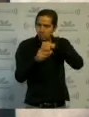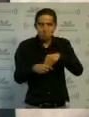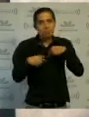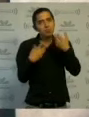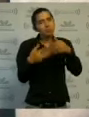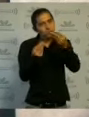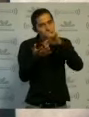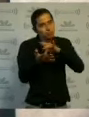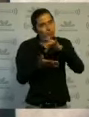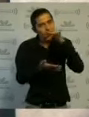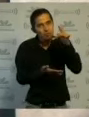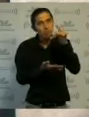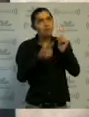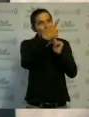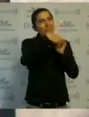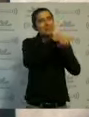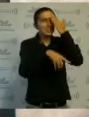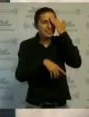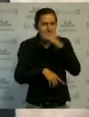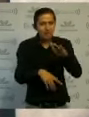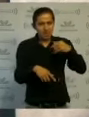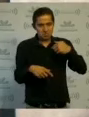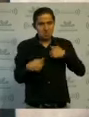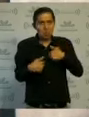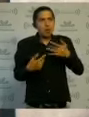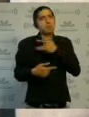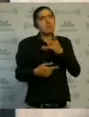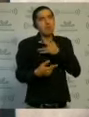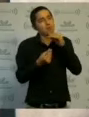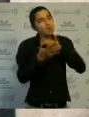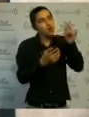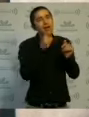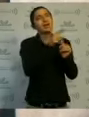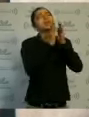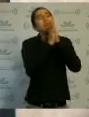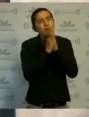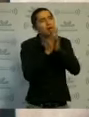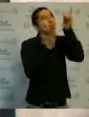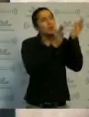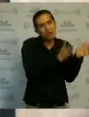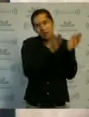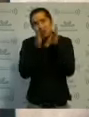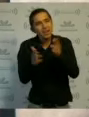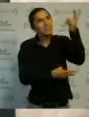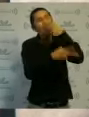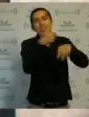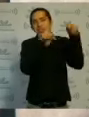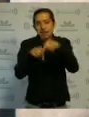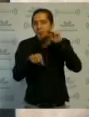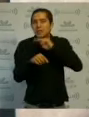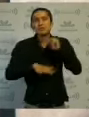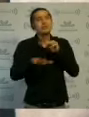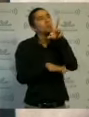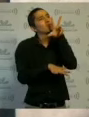agradecimiento que ustedes saben tengo hacia ustedes, que pospongan su visita a Michoacán a